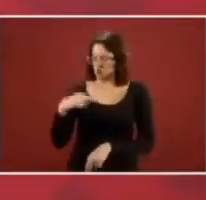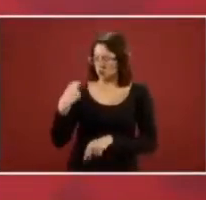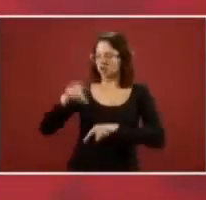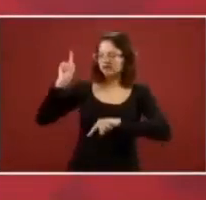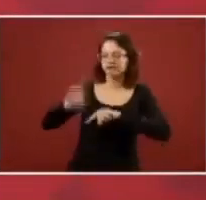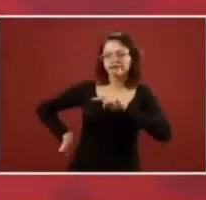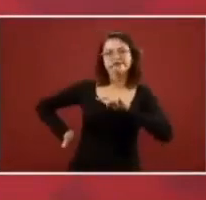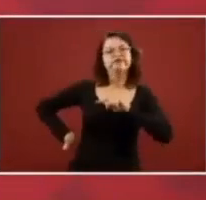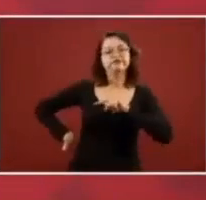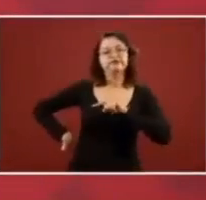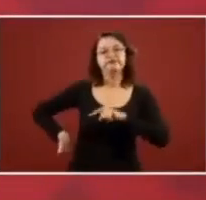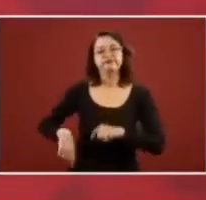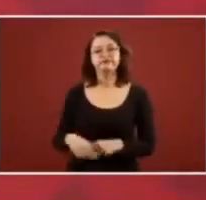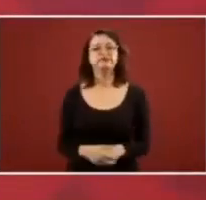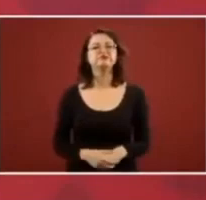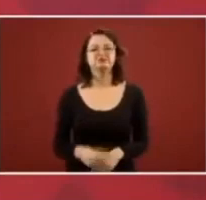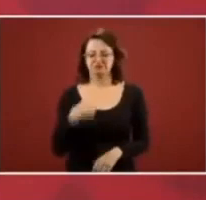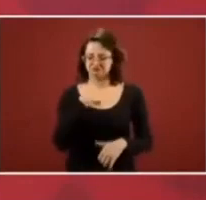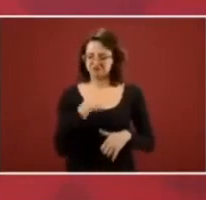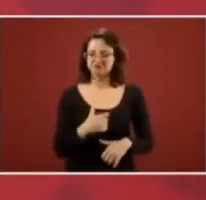Tengo esa seguridad